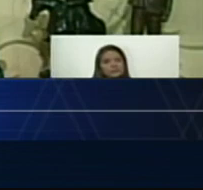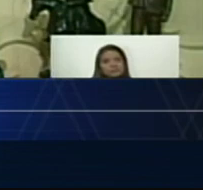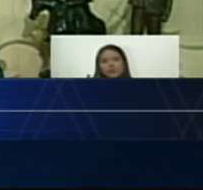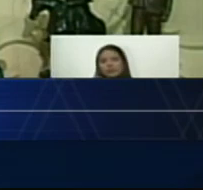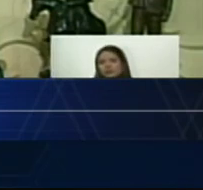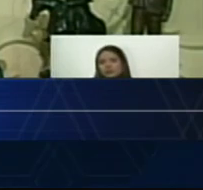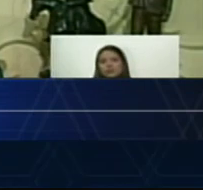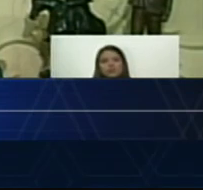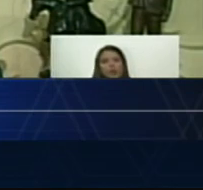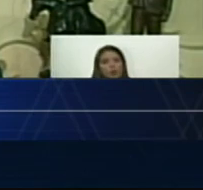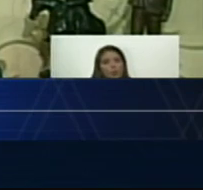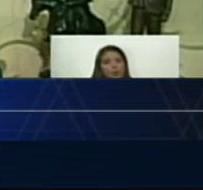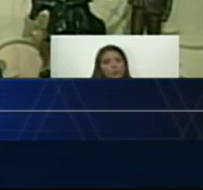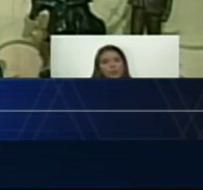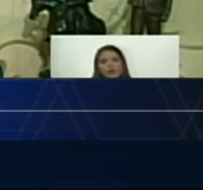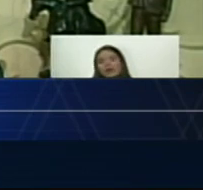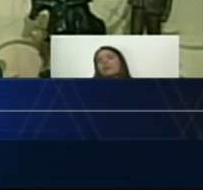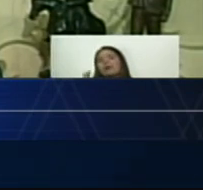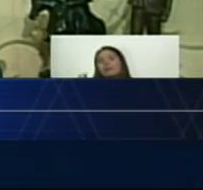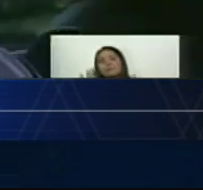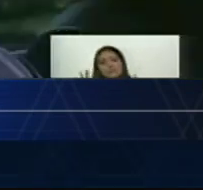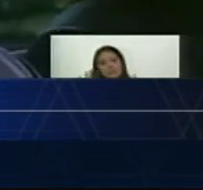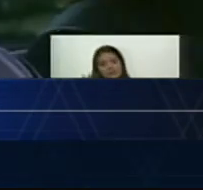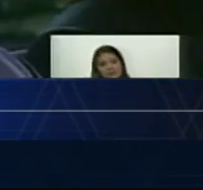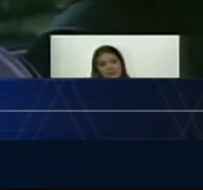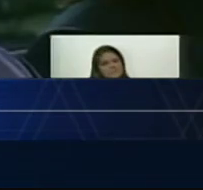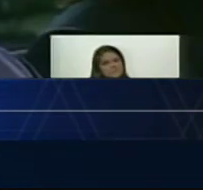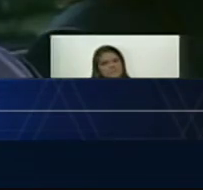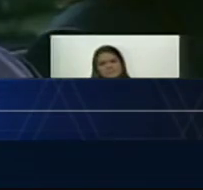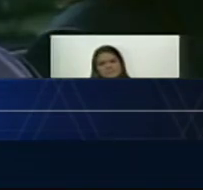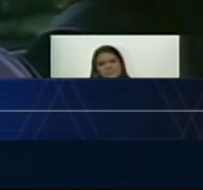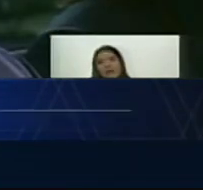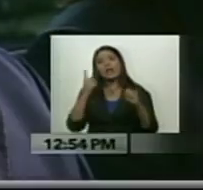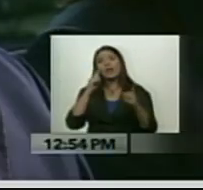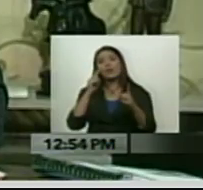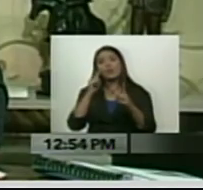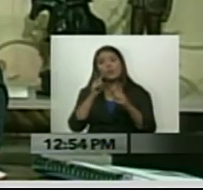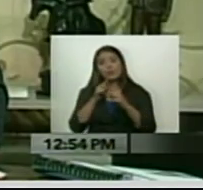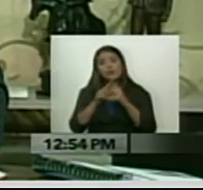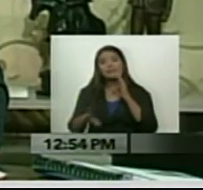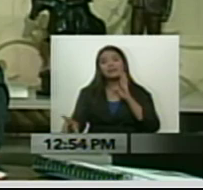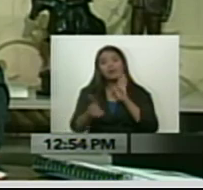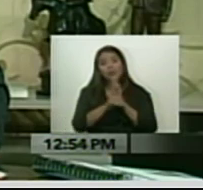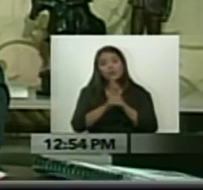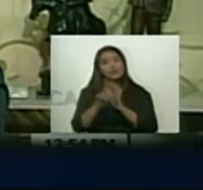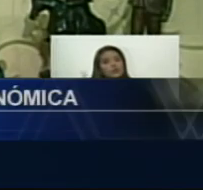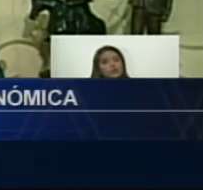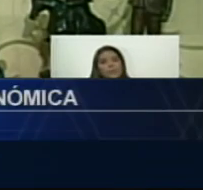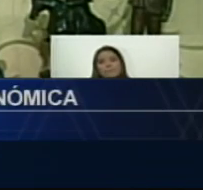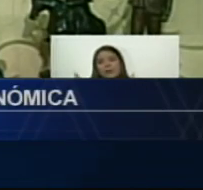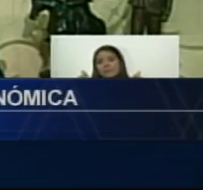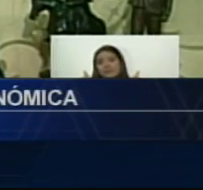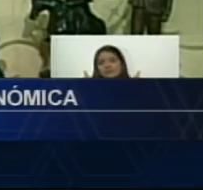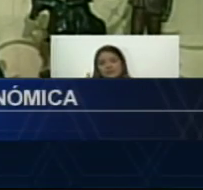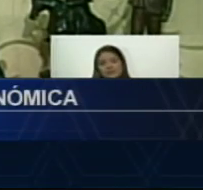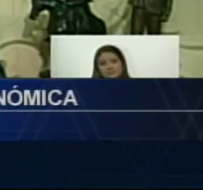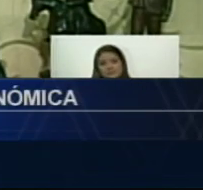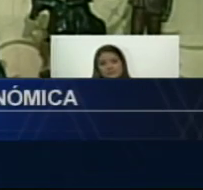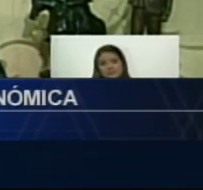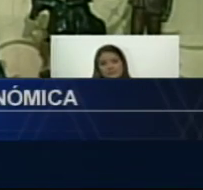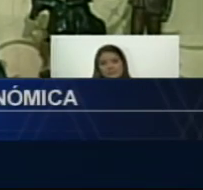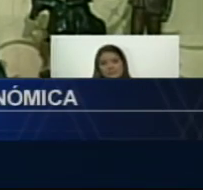resolver la situación extraordinaria y excepcional que constituye el objeto de este decreto e impedir la extensión de sus